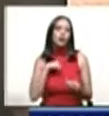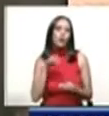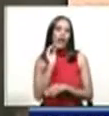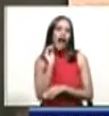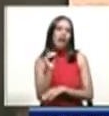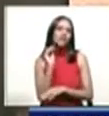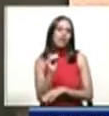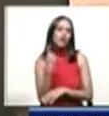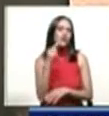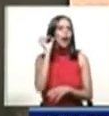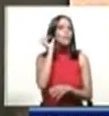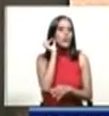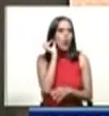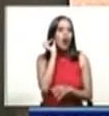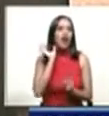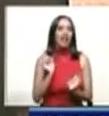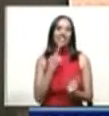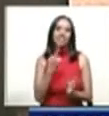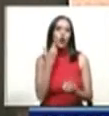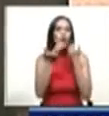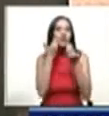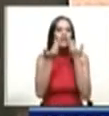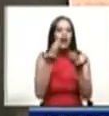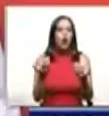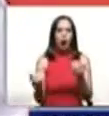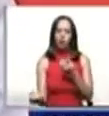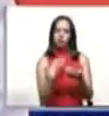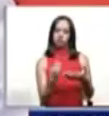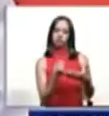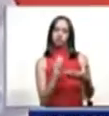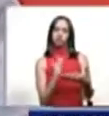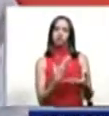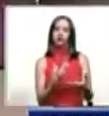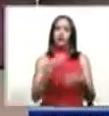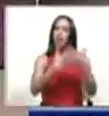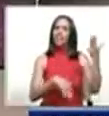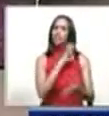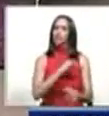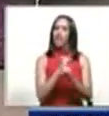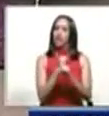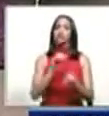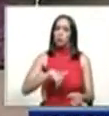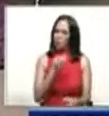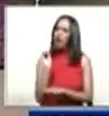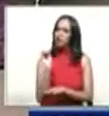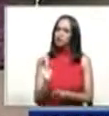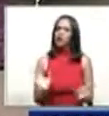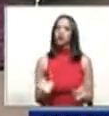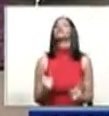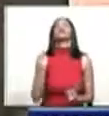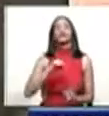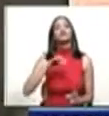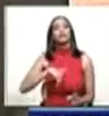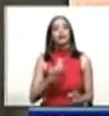cuando una mujer está diciéndole cosas feas a uno por las redes sociales? Bueno, si primero empieza a denunciar, ¿verdad? A denunciar la cuenta para que